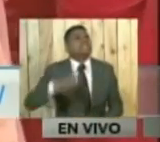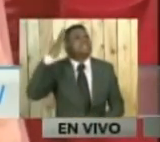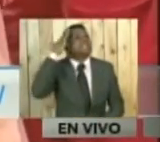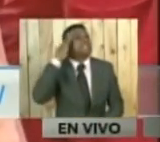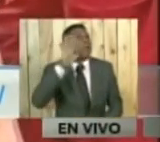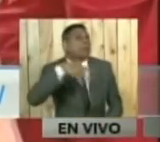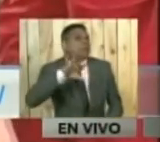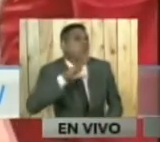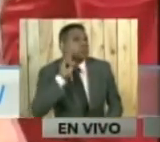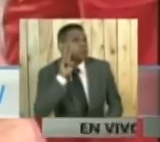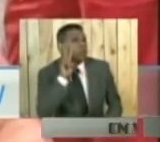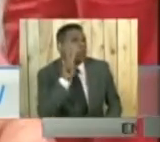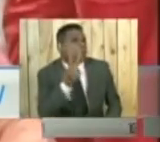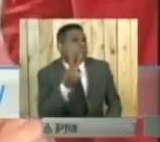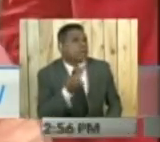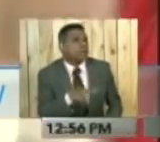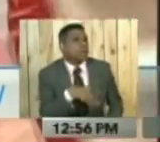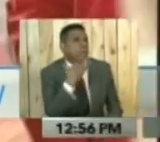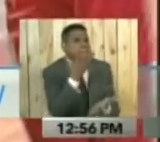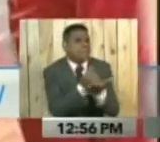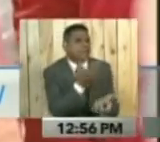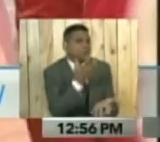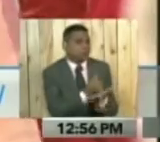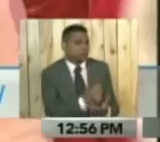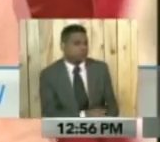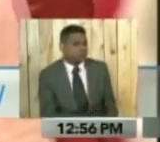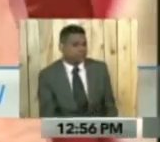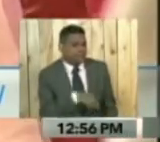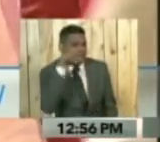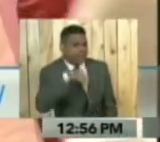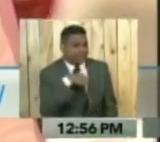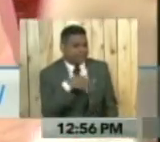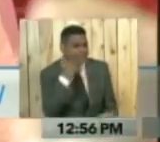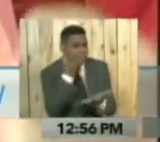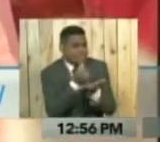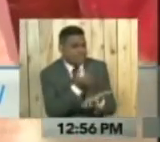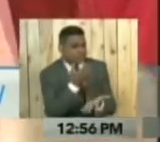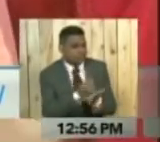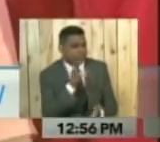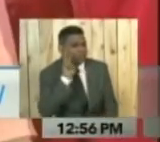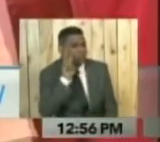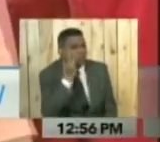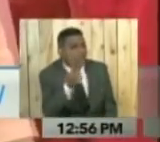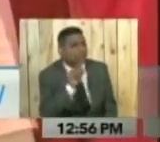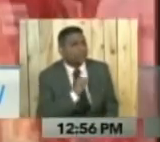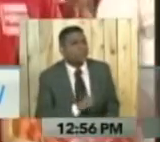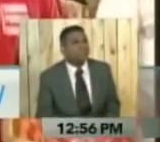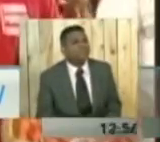vieron? En Maturín, en el estado Monagas.